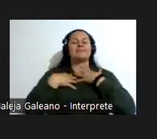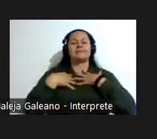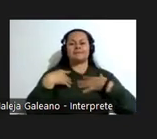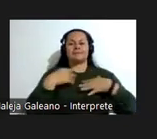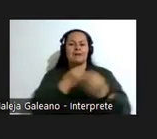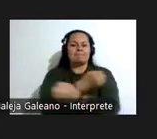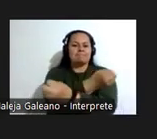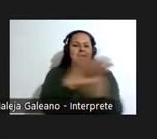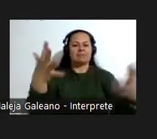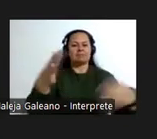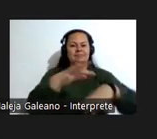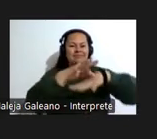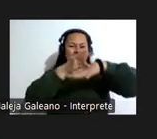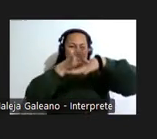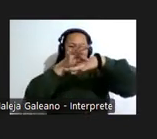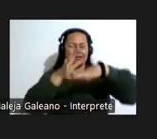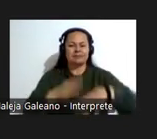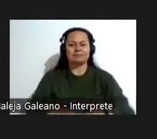la piel.